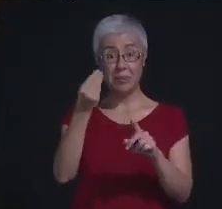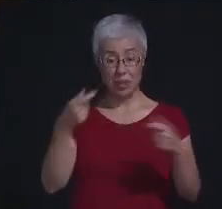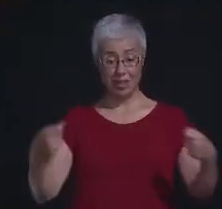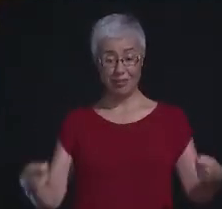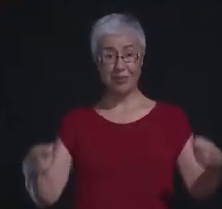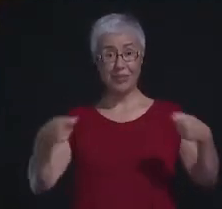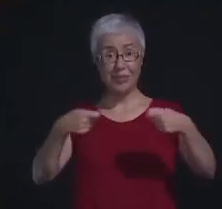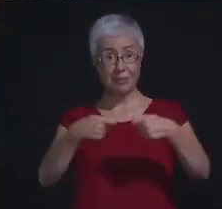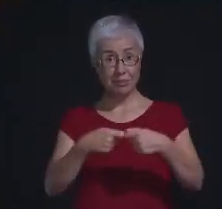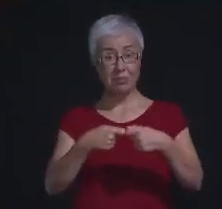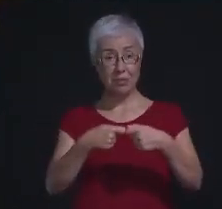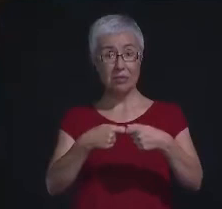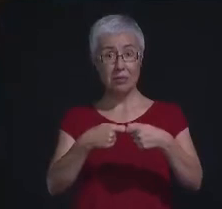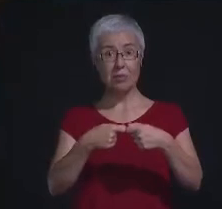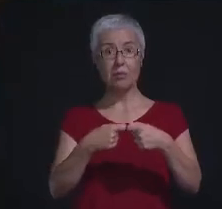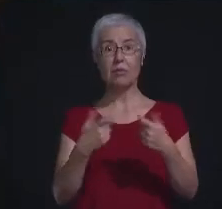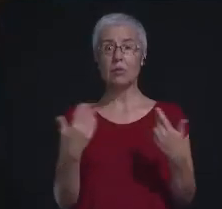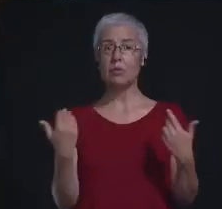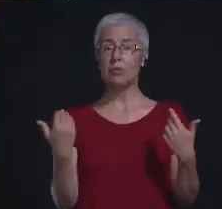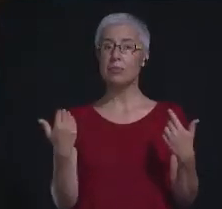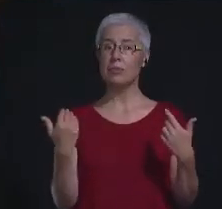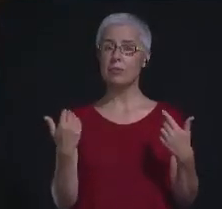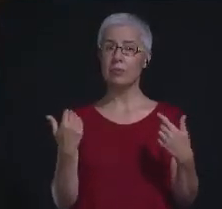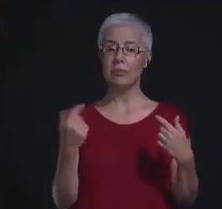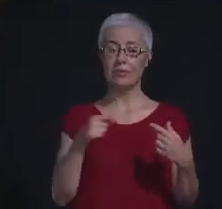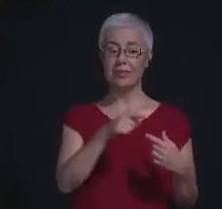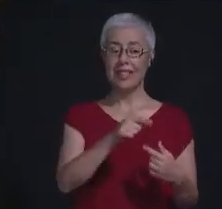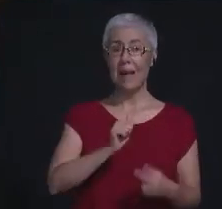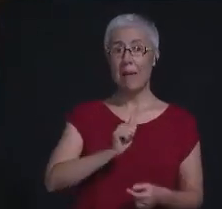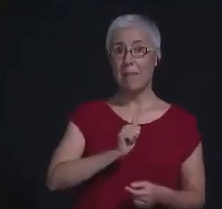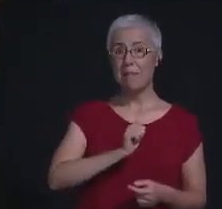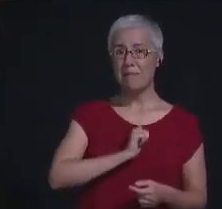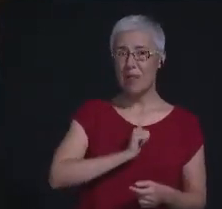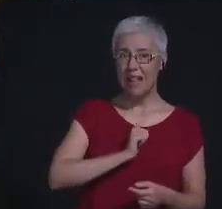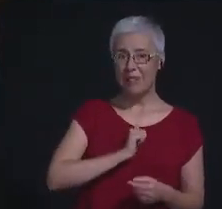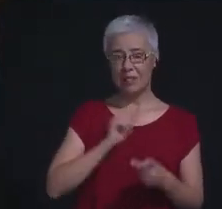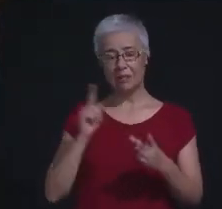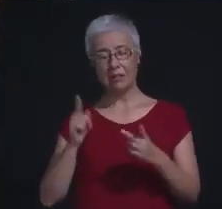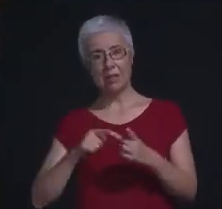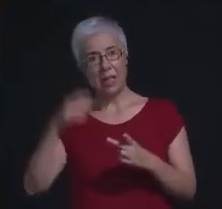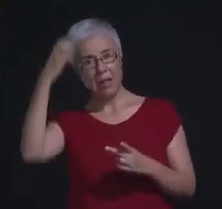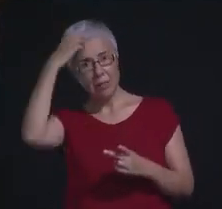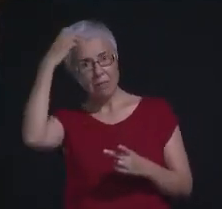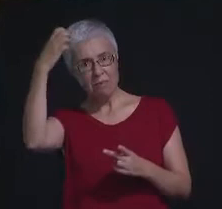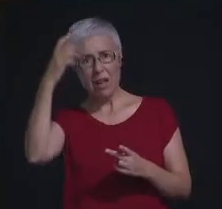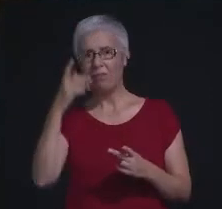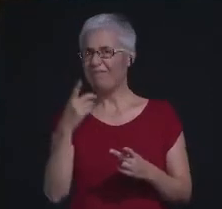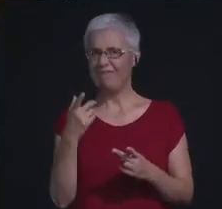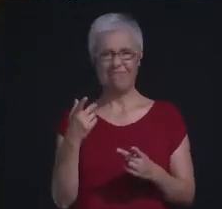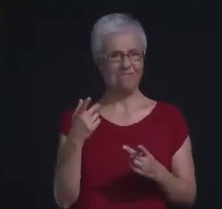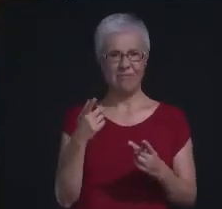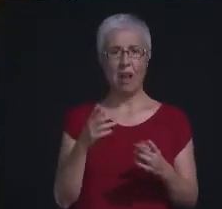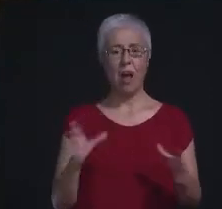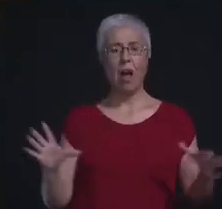bonos de impacto social y los outcome funds, que es que el sector privado, esto no va del sector privado, esto va del sector privado, la